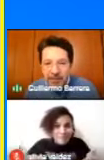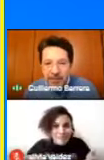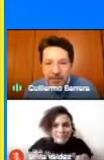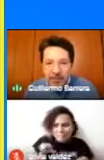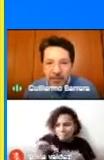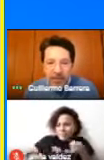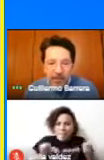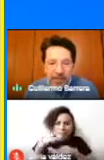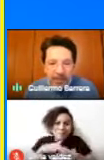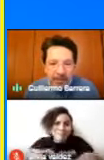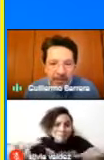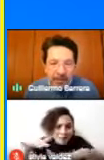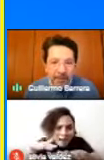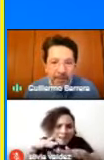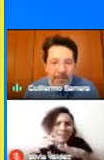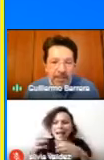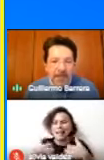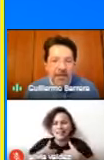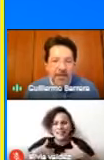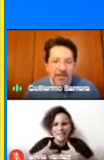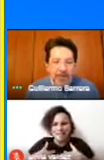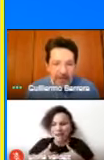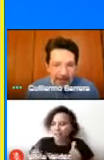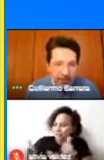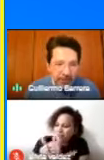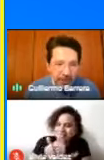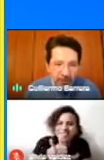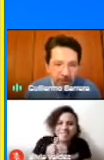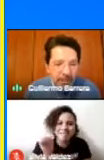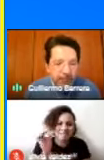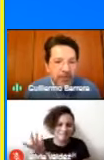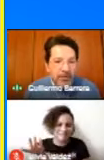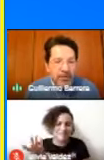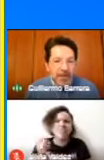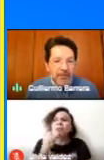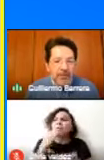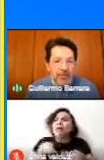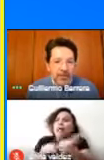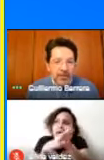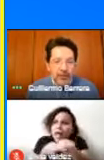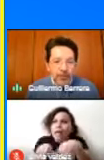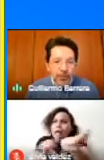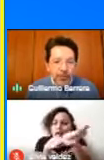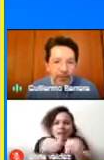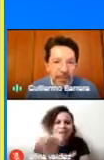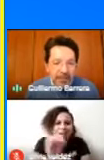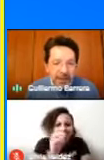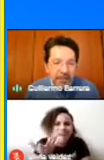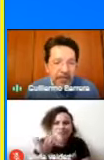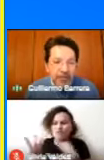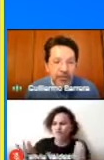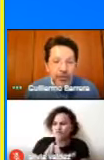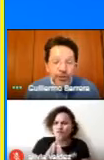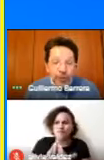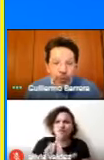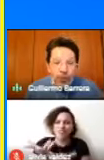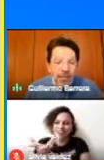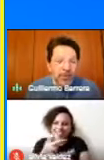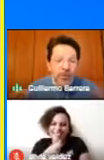del espacio, los animales de compañía, los trancones por los carros, los grupos